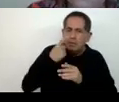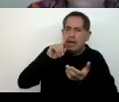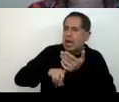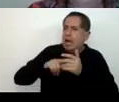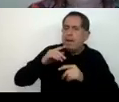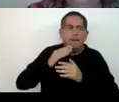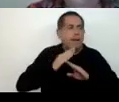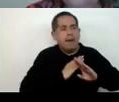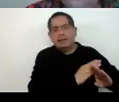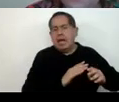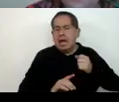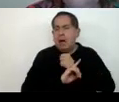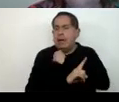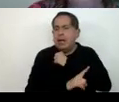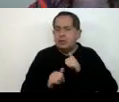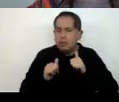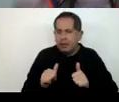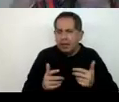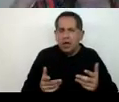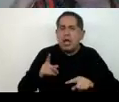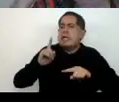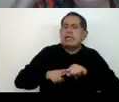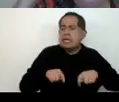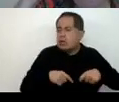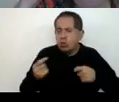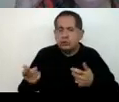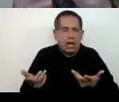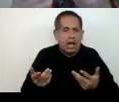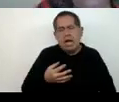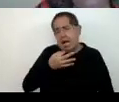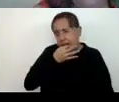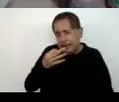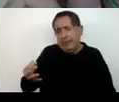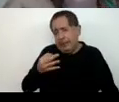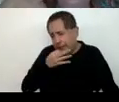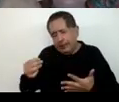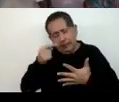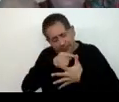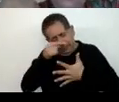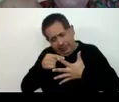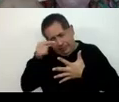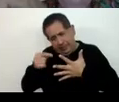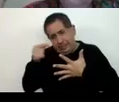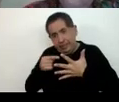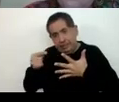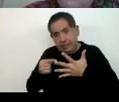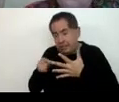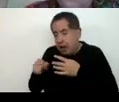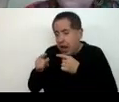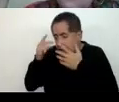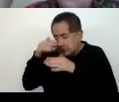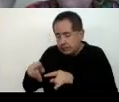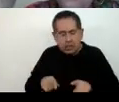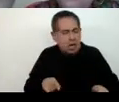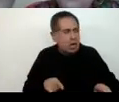a aplicar, cómo lo van a aplicar, se les da a conocer el procedimiento que se va a llevar a cabo, por qué